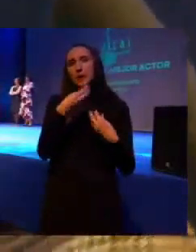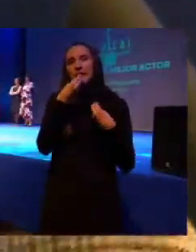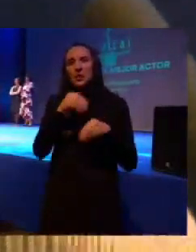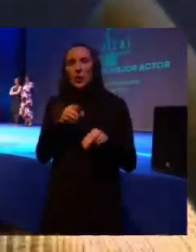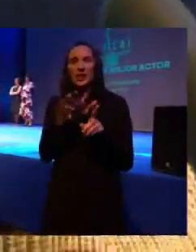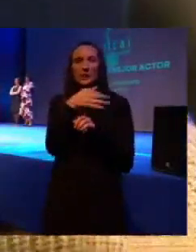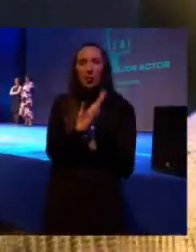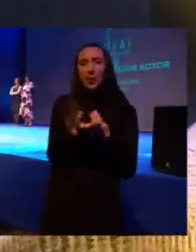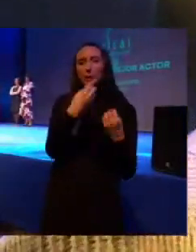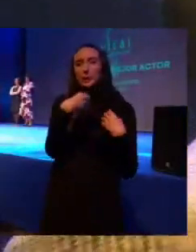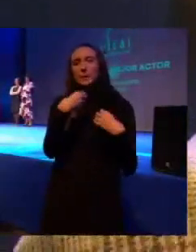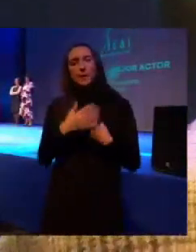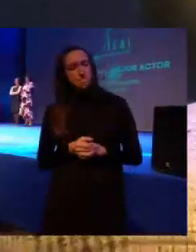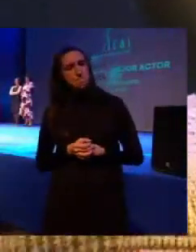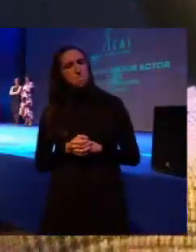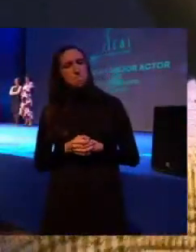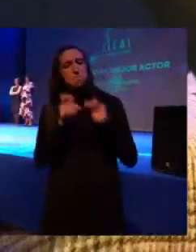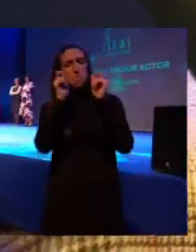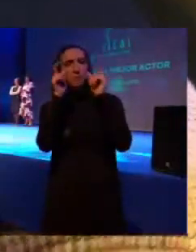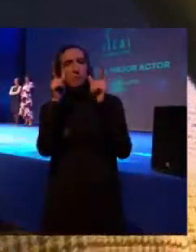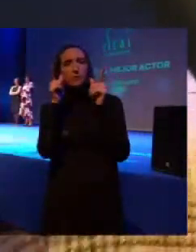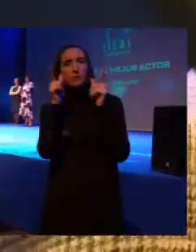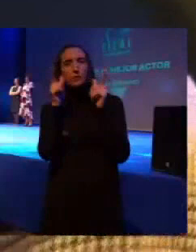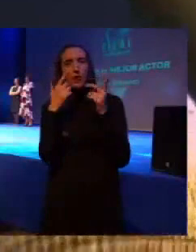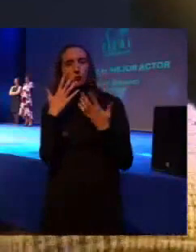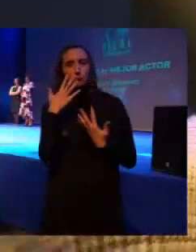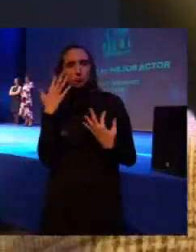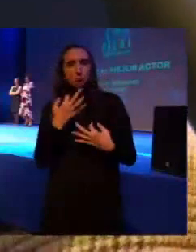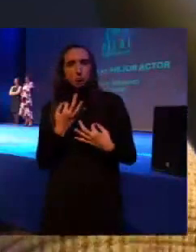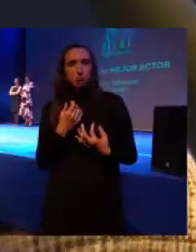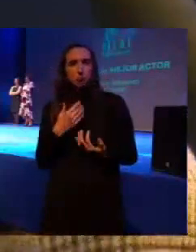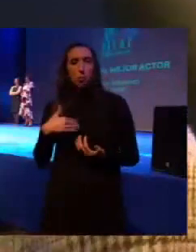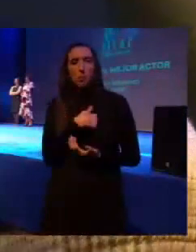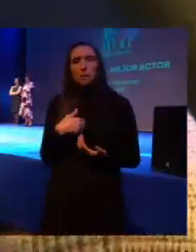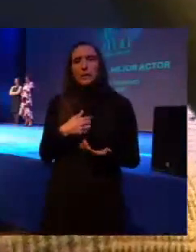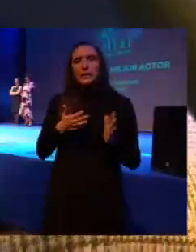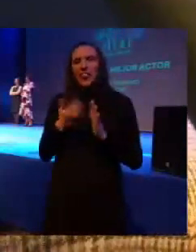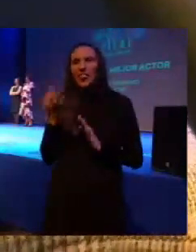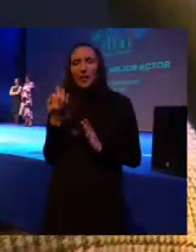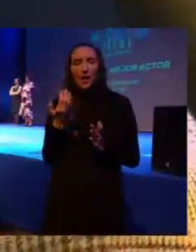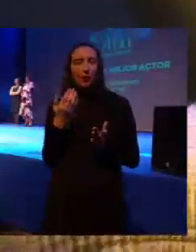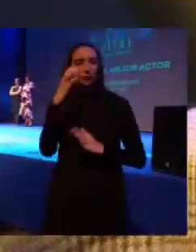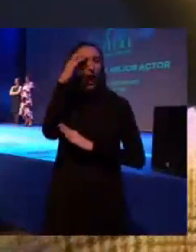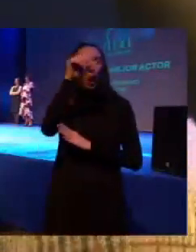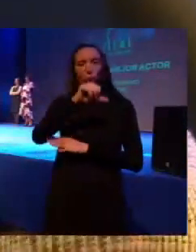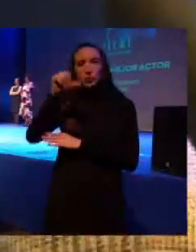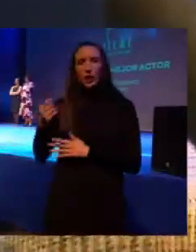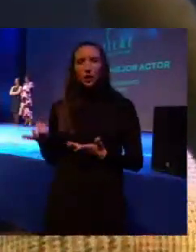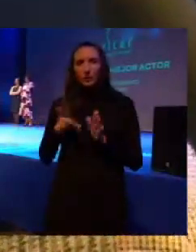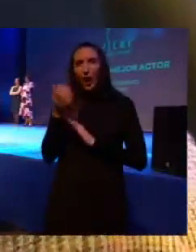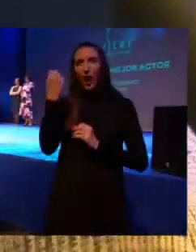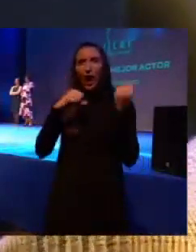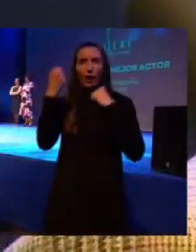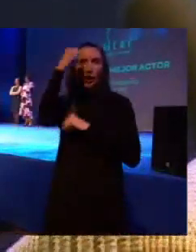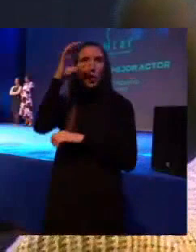ocurría ahí, y me di cuenta que realmente era un personaje que lo que tenía que hacer era escuchar. Y yo creo que los buenos actores, las